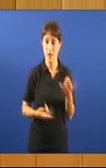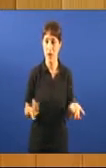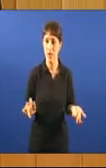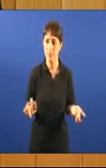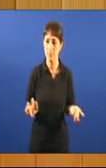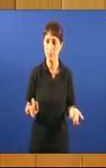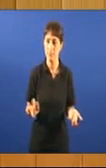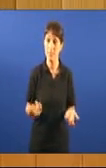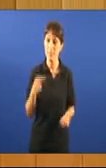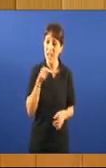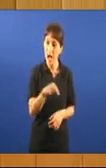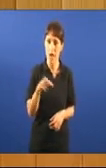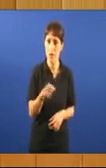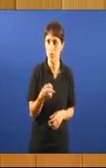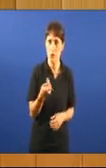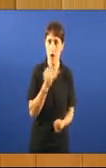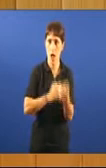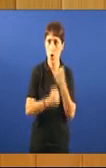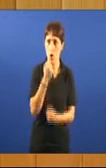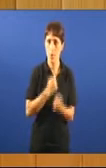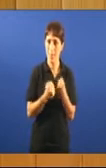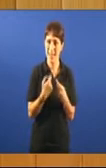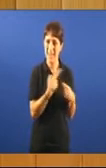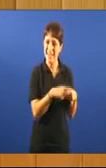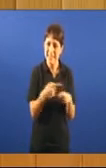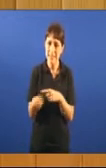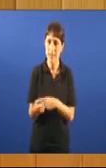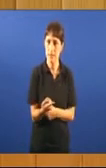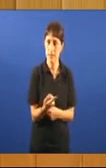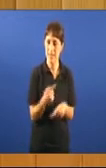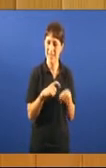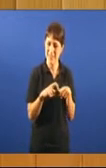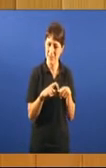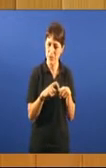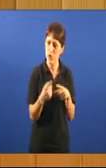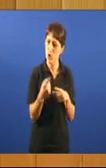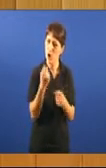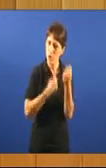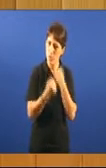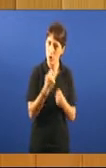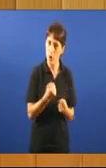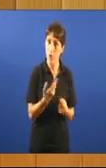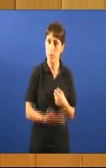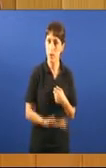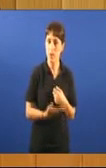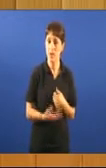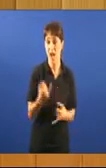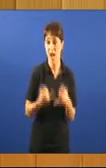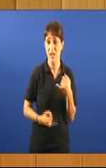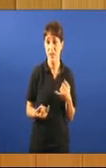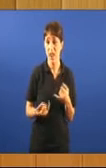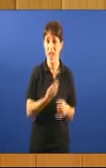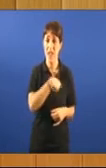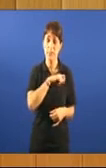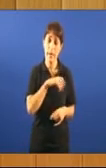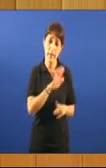un factor económico fundamental. Pero o goberno español fixe unha tarifa eléctrica única para todo o Estado que impide